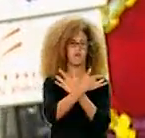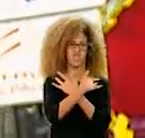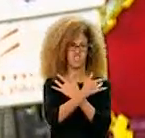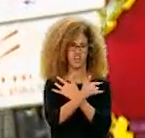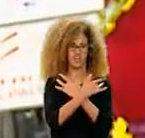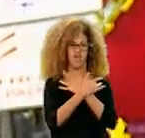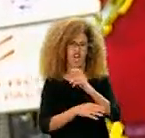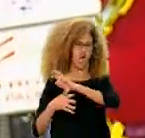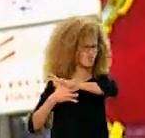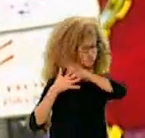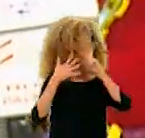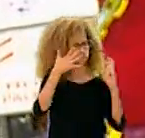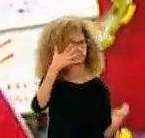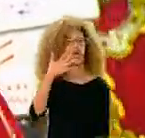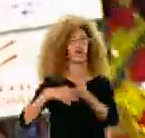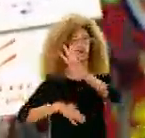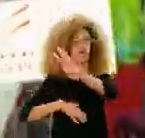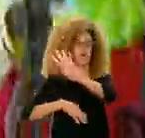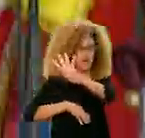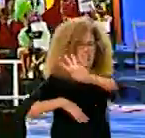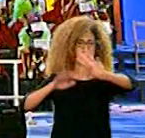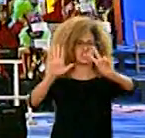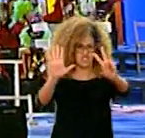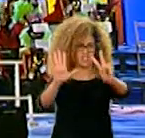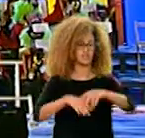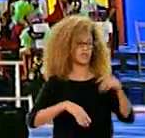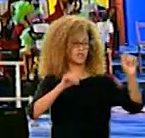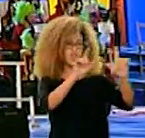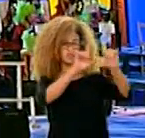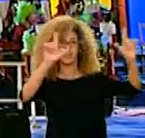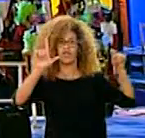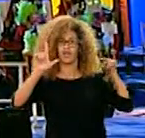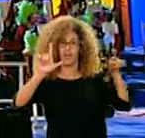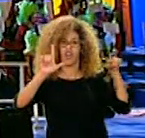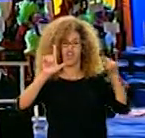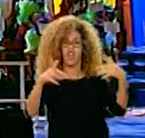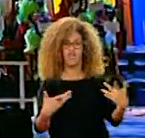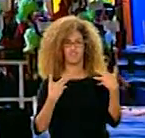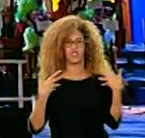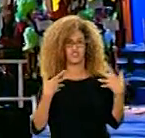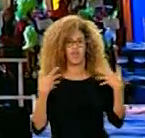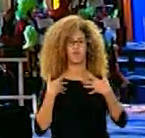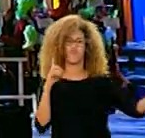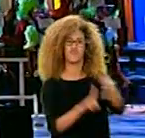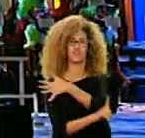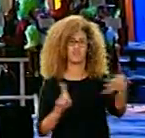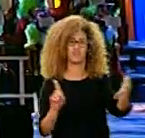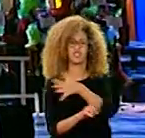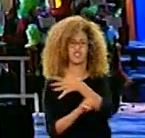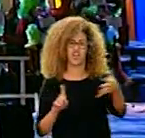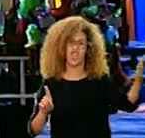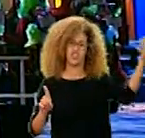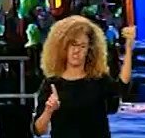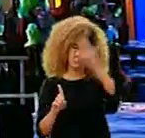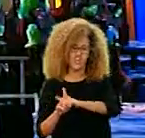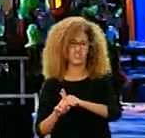y así hasta llegar a 47. Esta imagen representa a las víctimas por violencia de género del 2018.